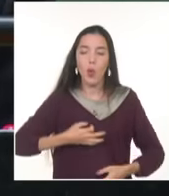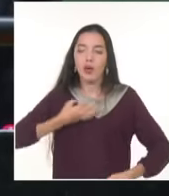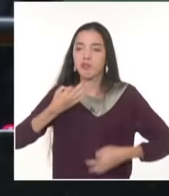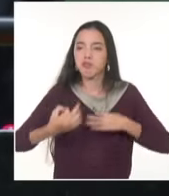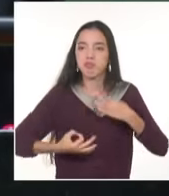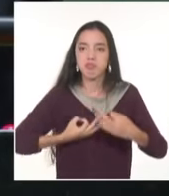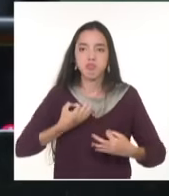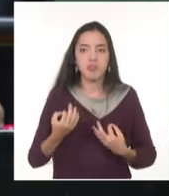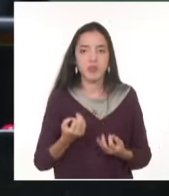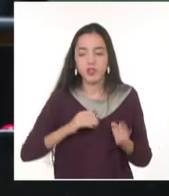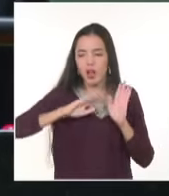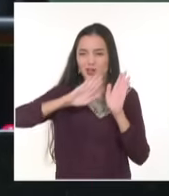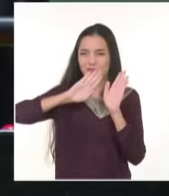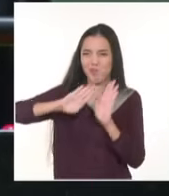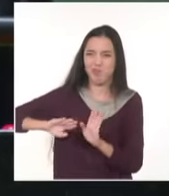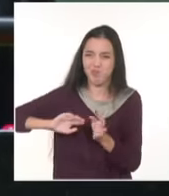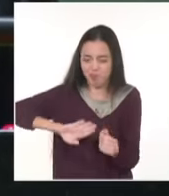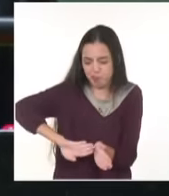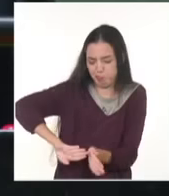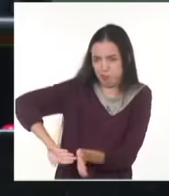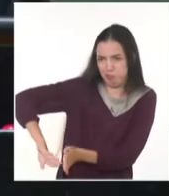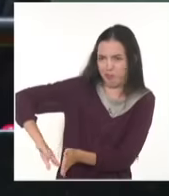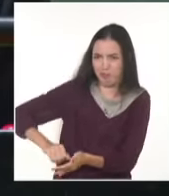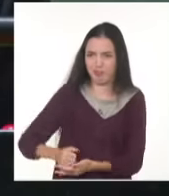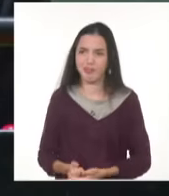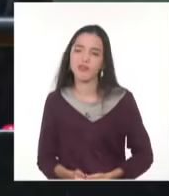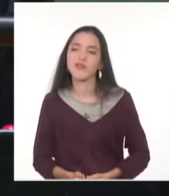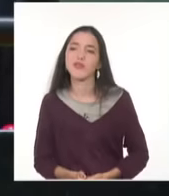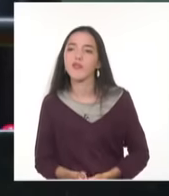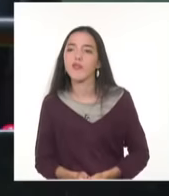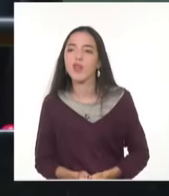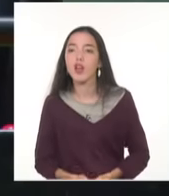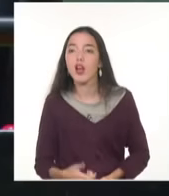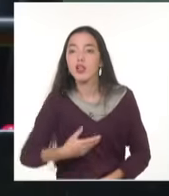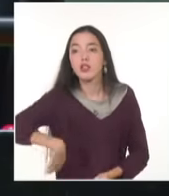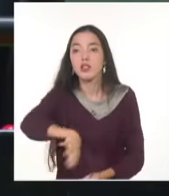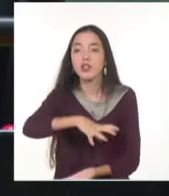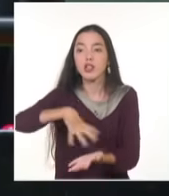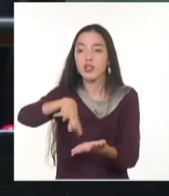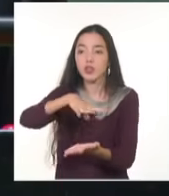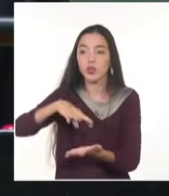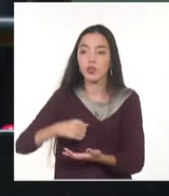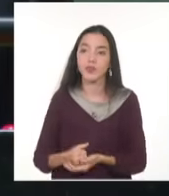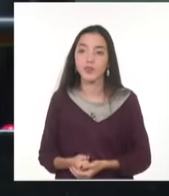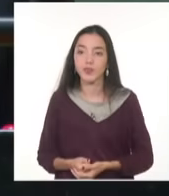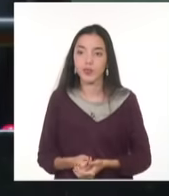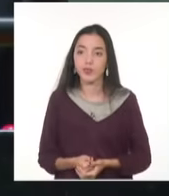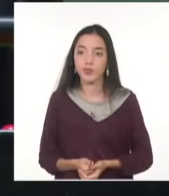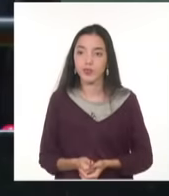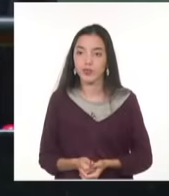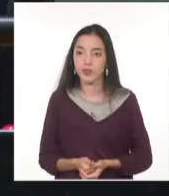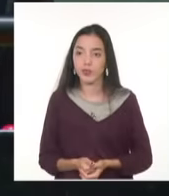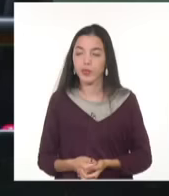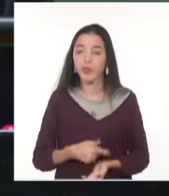encaminadas a lesionar la integridad territorial y la soberanía de la República Popular